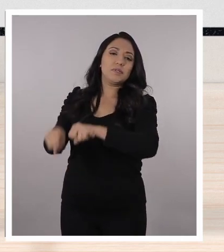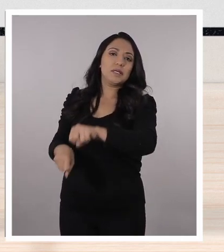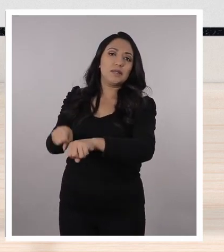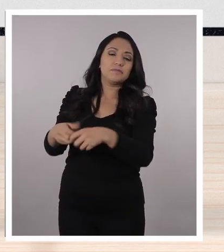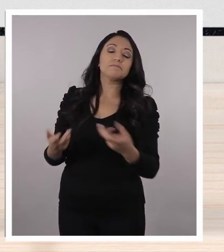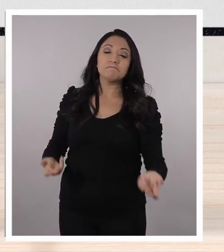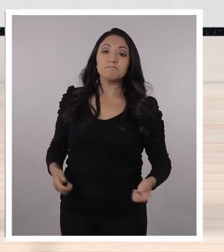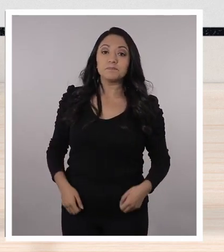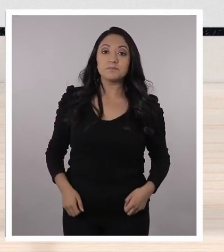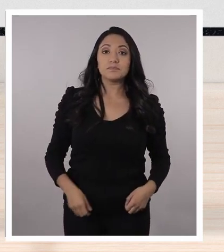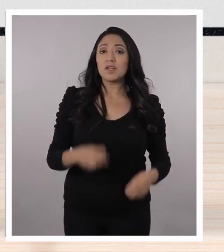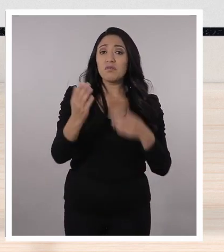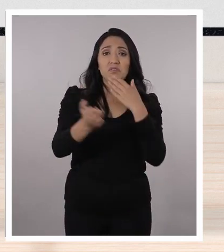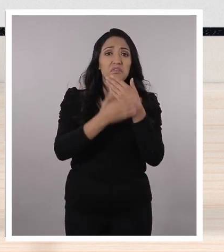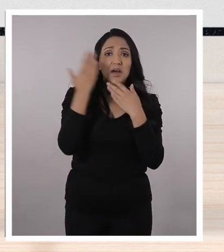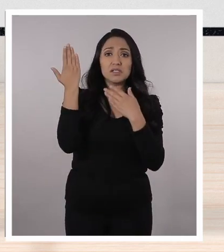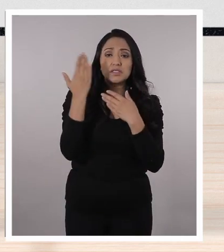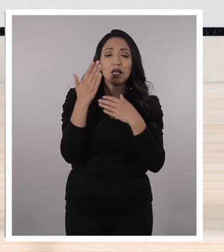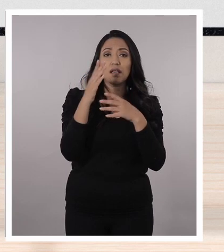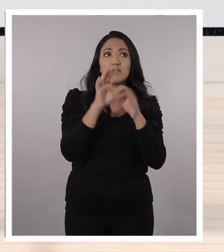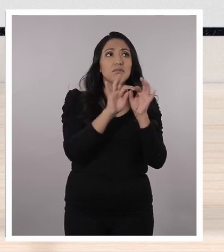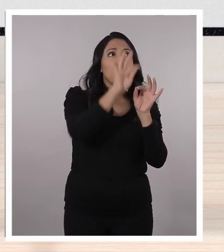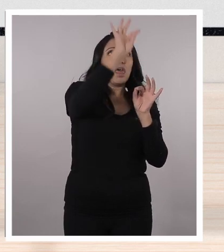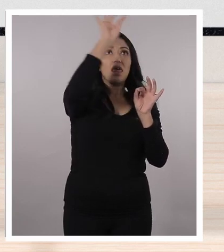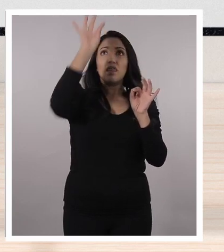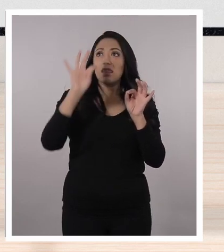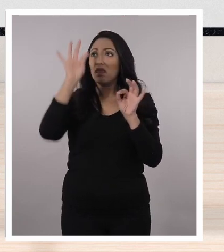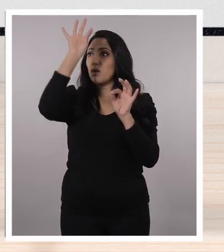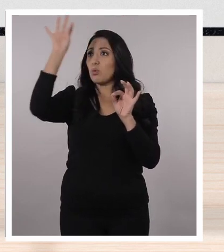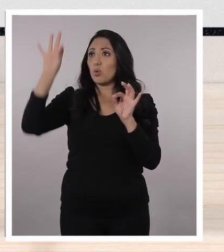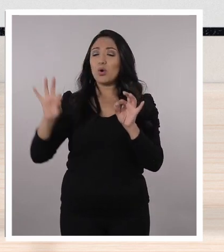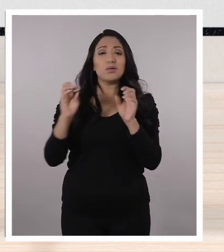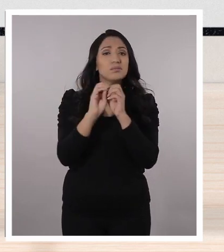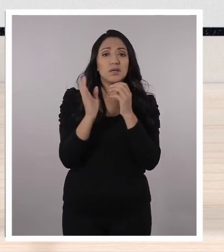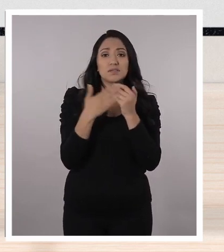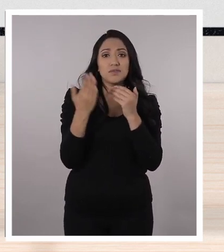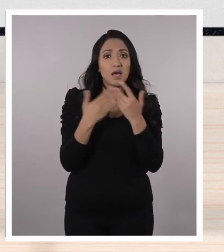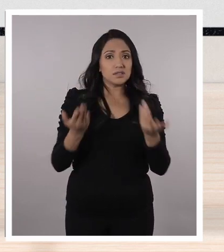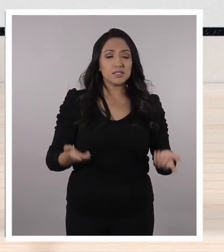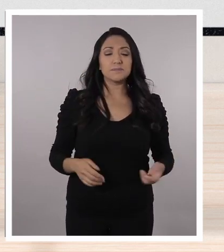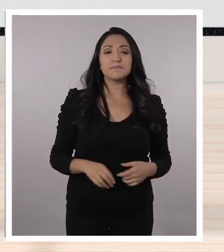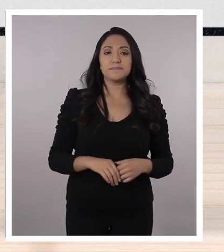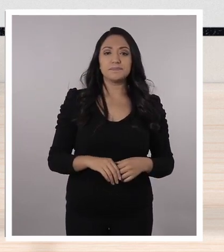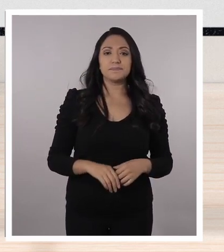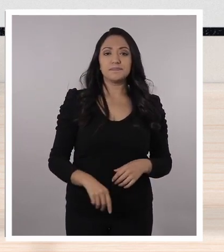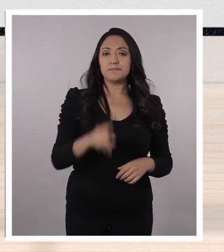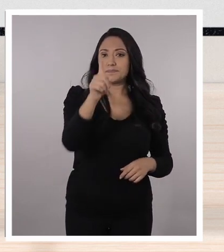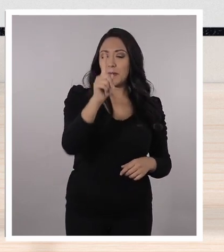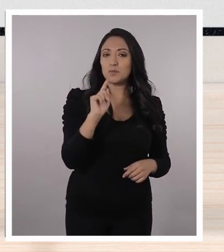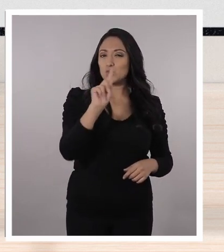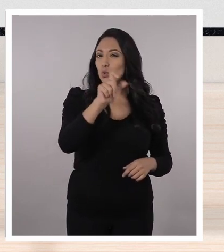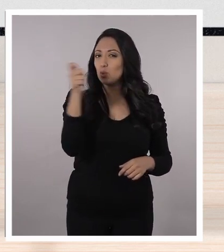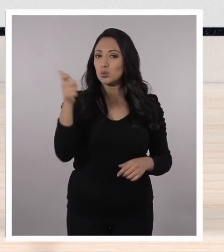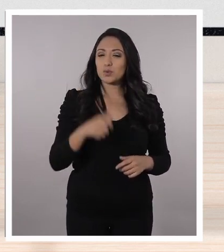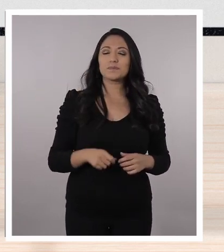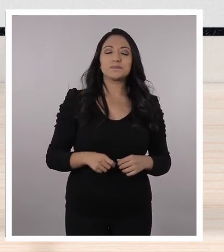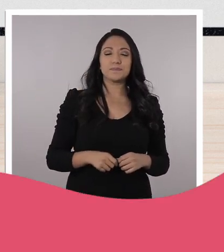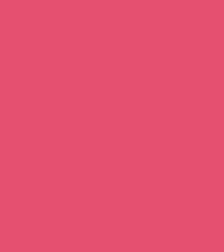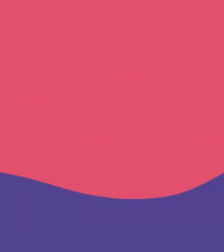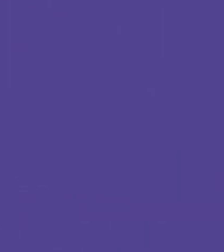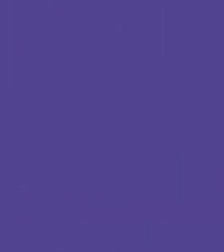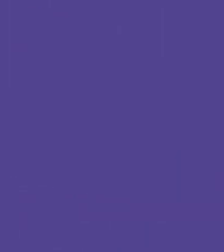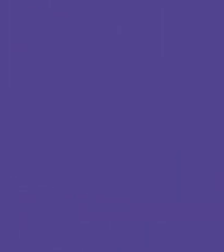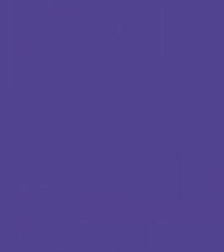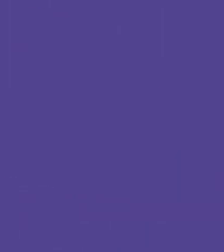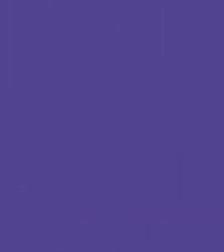ciclismo. ¿Si vieron que gráficamente, al hacer esto, es más fácil visualizar la información? Vamos con otro ejemplo.